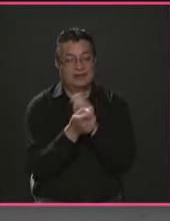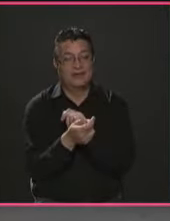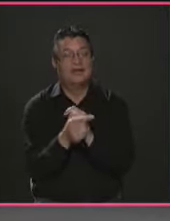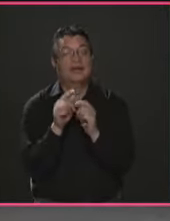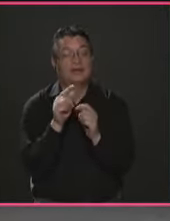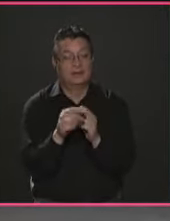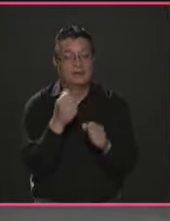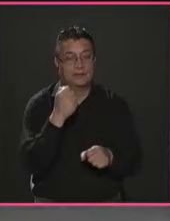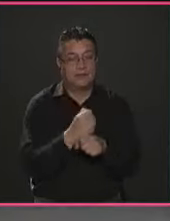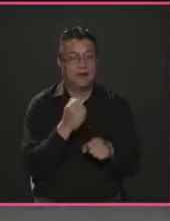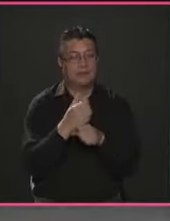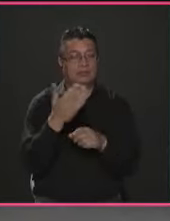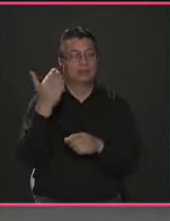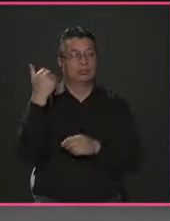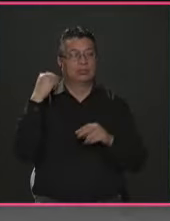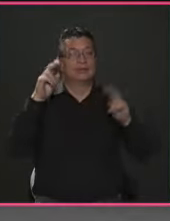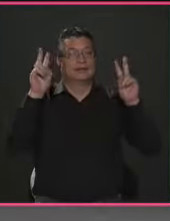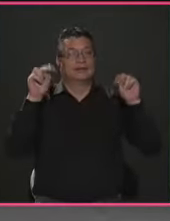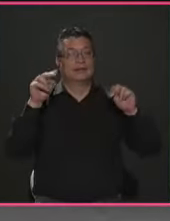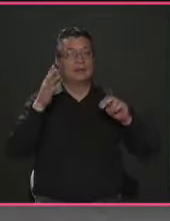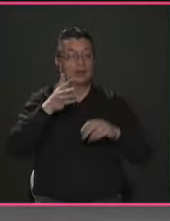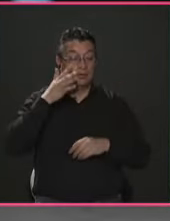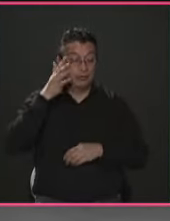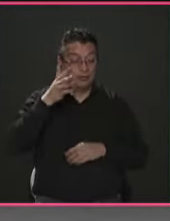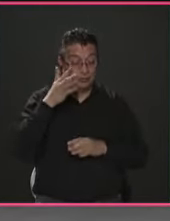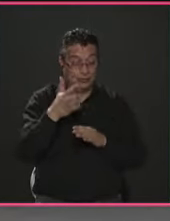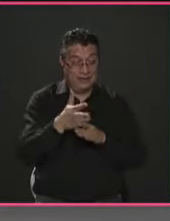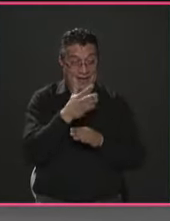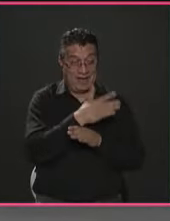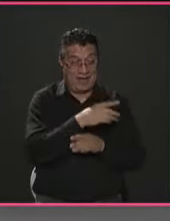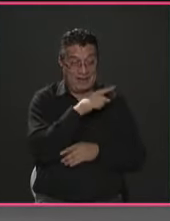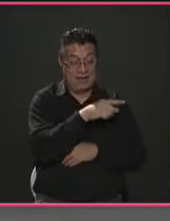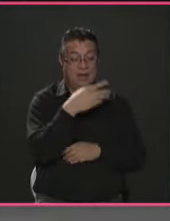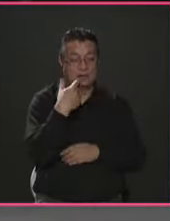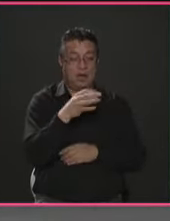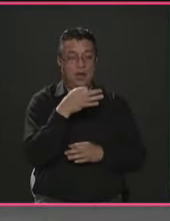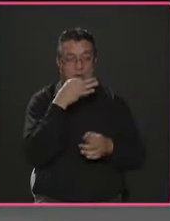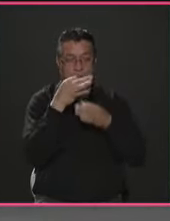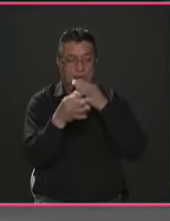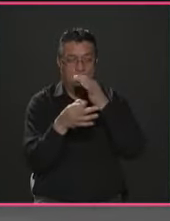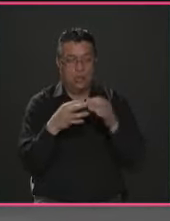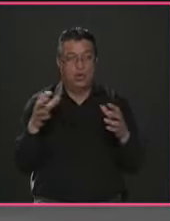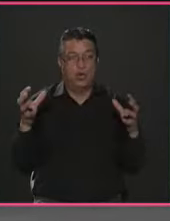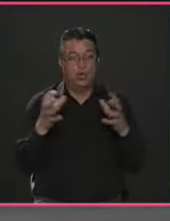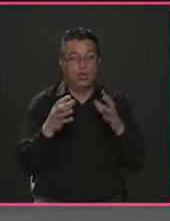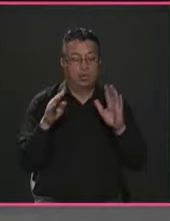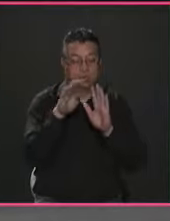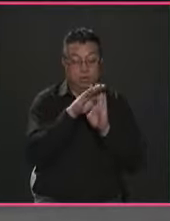trabajar hace tiempo en los temas que el presentador anterior de hecho eh disparó muy fuertemente en el tablado Internacional